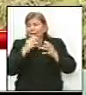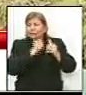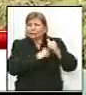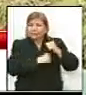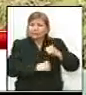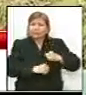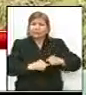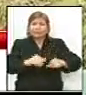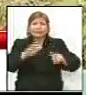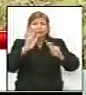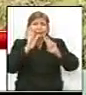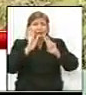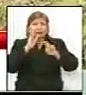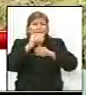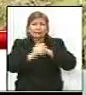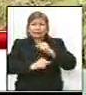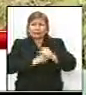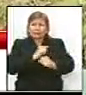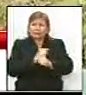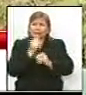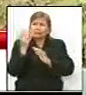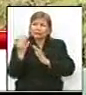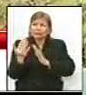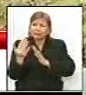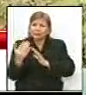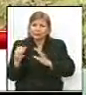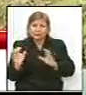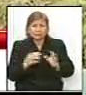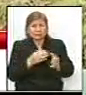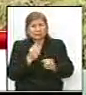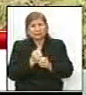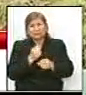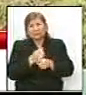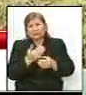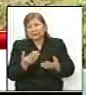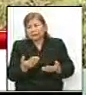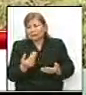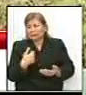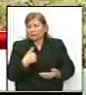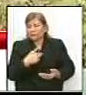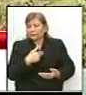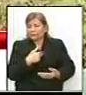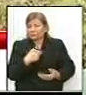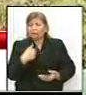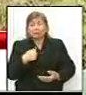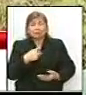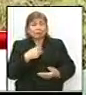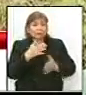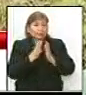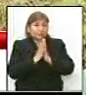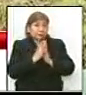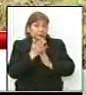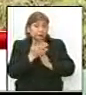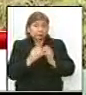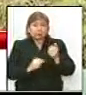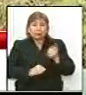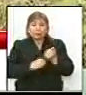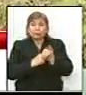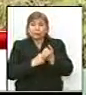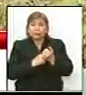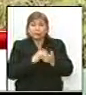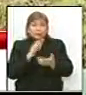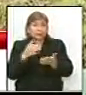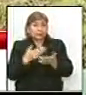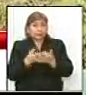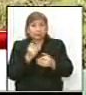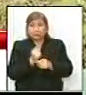sacrificio, 7 años hayamos esperado y hagan pues una obra. Ese es nuestro definitivo. Nosotros le pedimos a usted que nos apoye en todo el